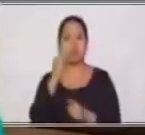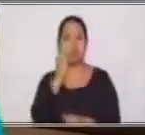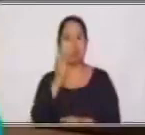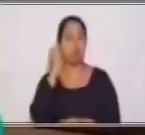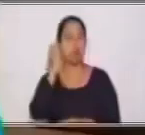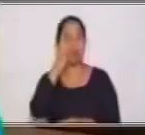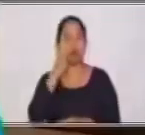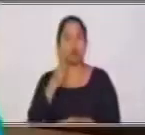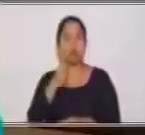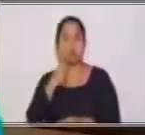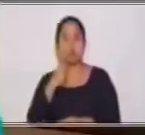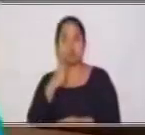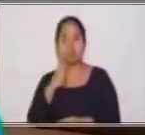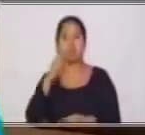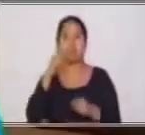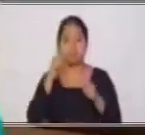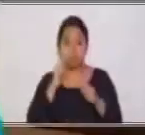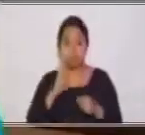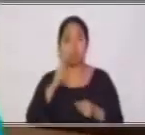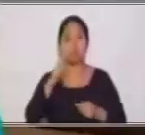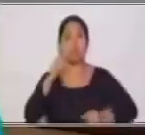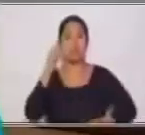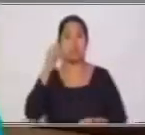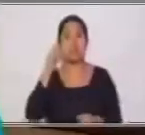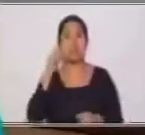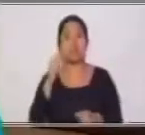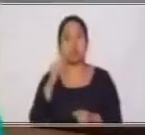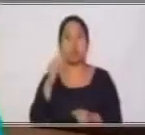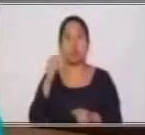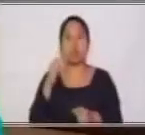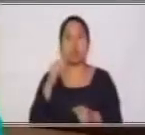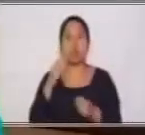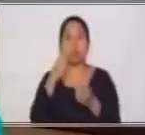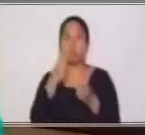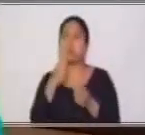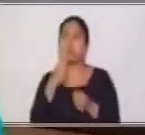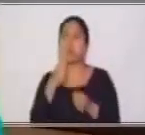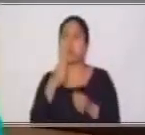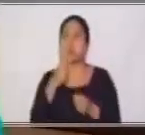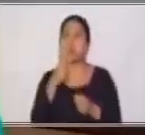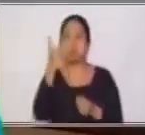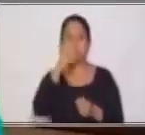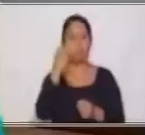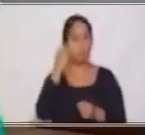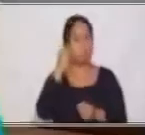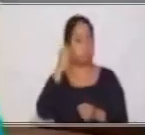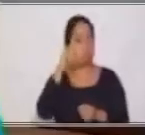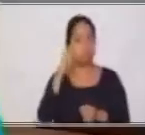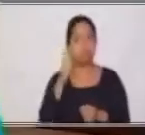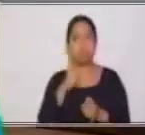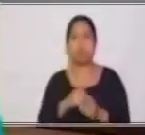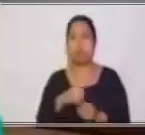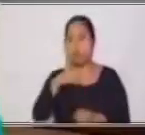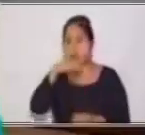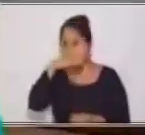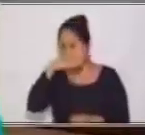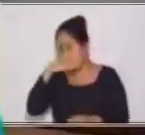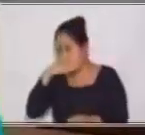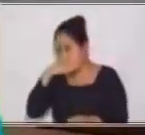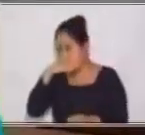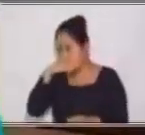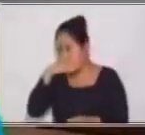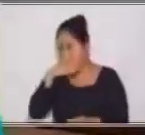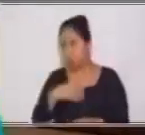un acrónimo porque la menciono en una sílaba. Y en el caso de Banco de Guatemala lo podemos